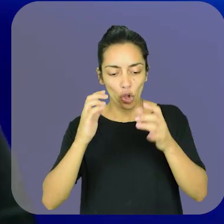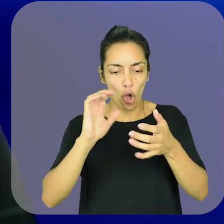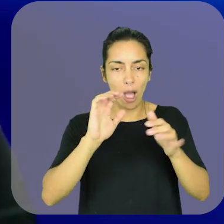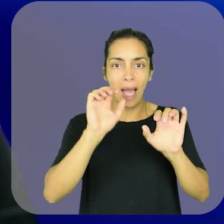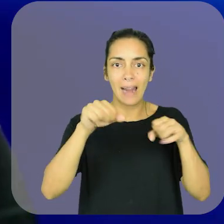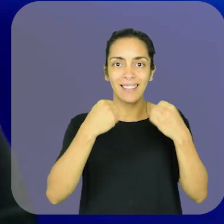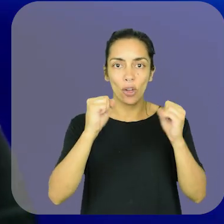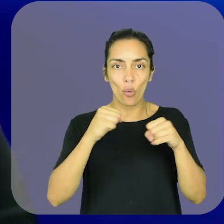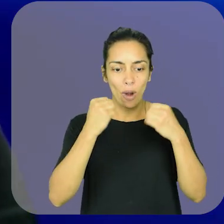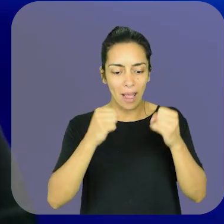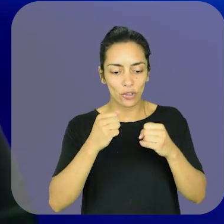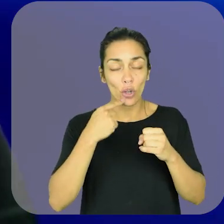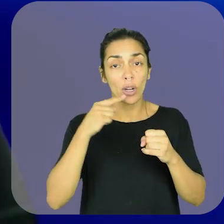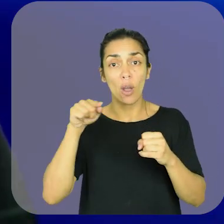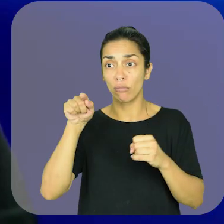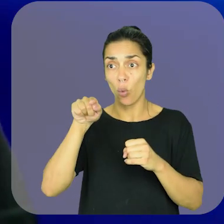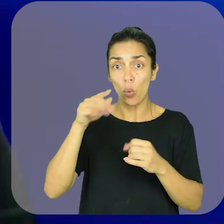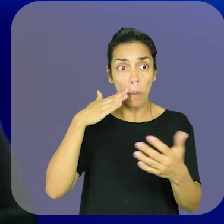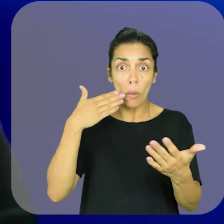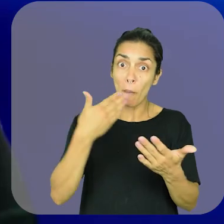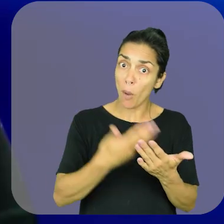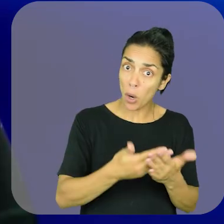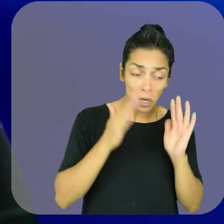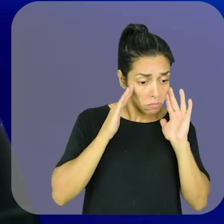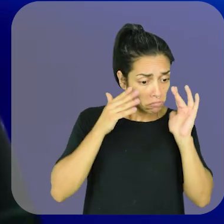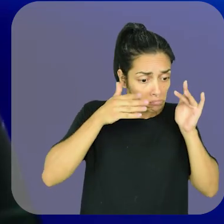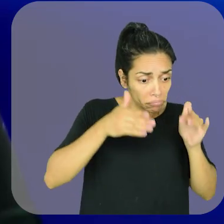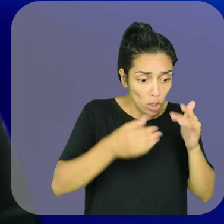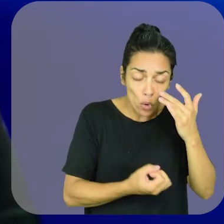articulaciones, y lo que usted propone en este enfoque